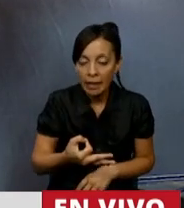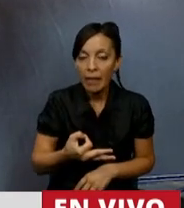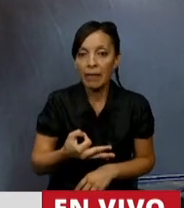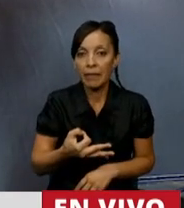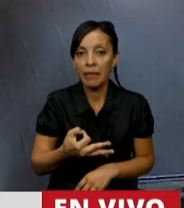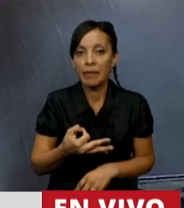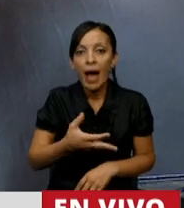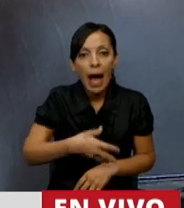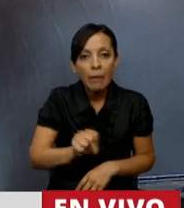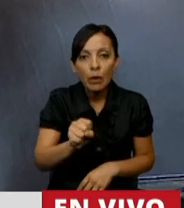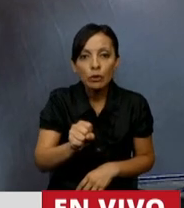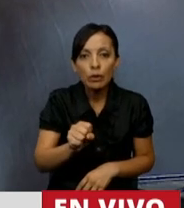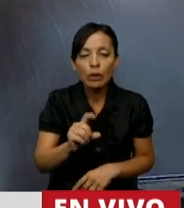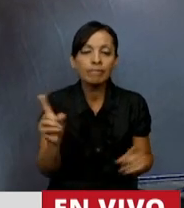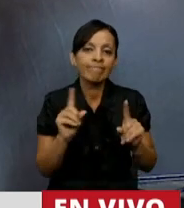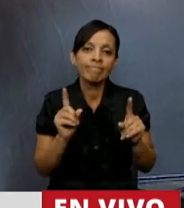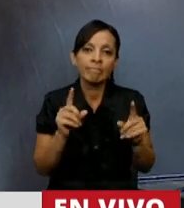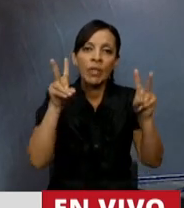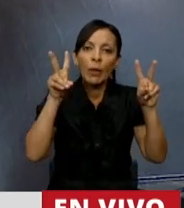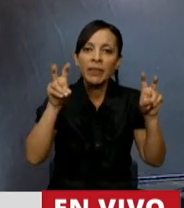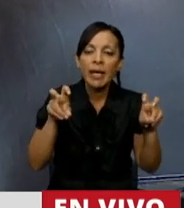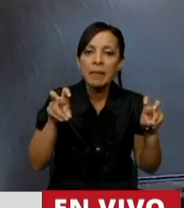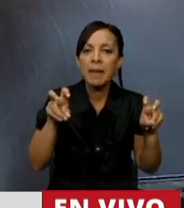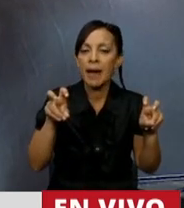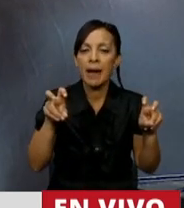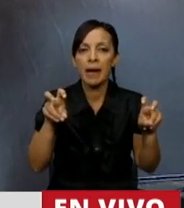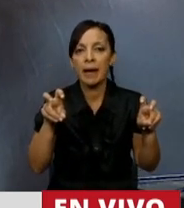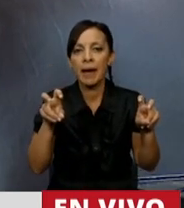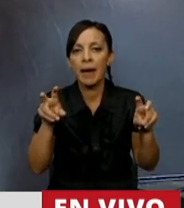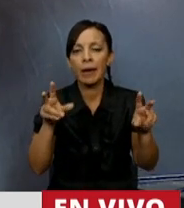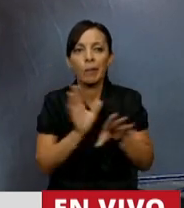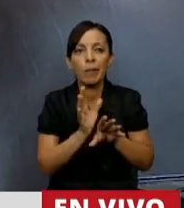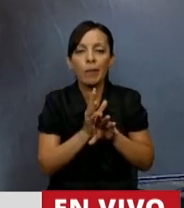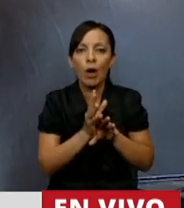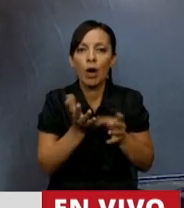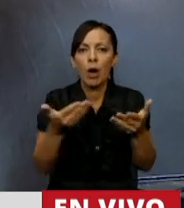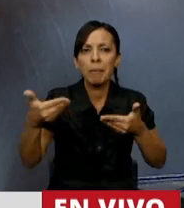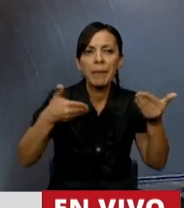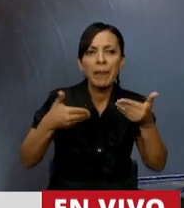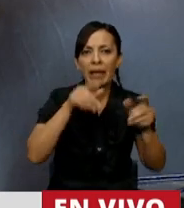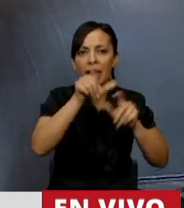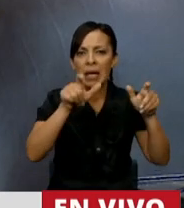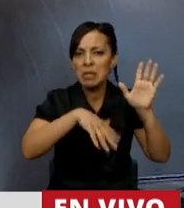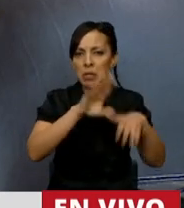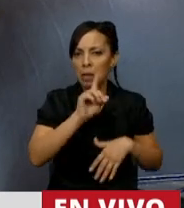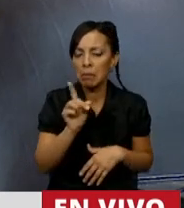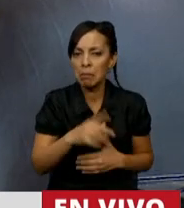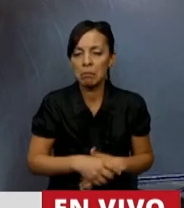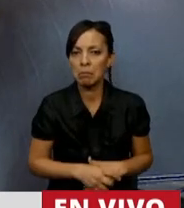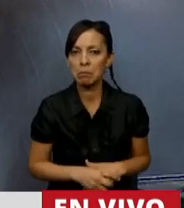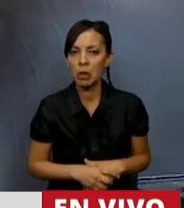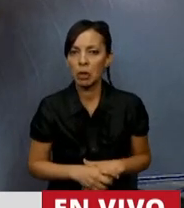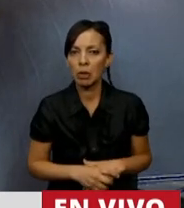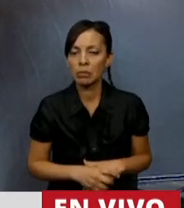la realidad es que el aborto no es un tema solicitado ni buscado por la enorme mayoría de los argentinos. Todo lo contrario,